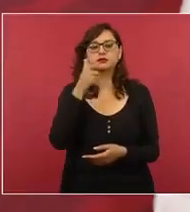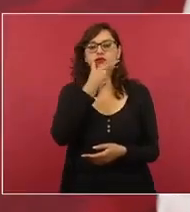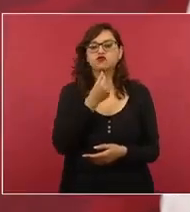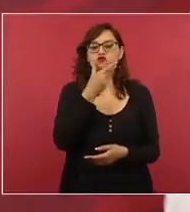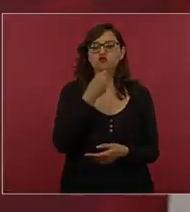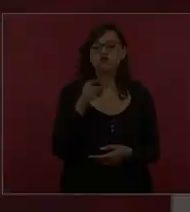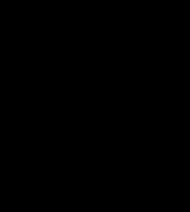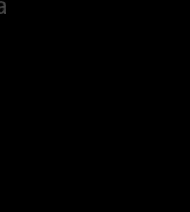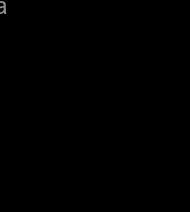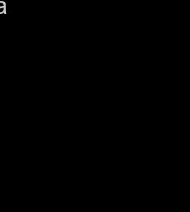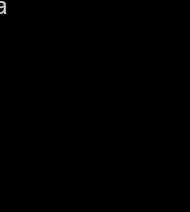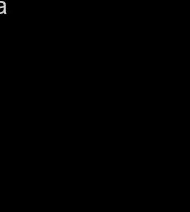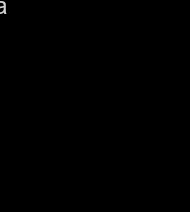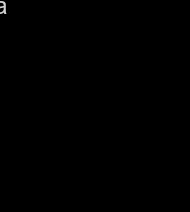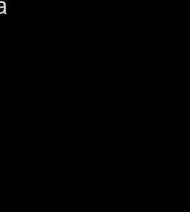ministro, lo poco,